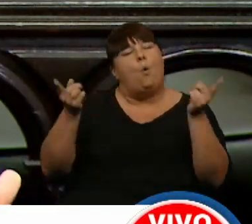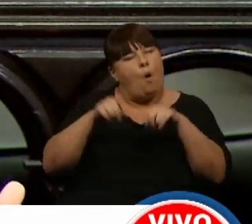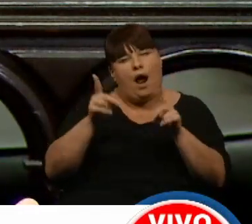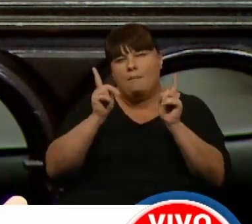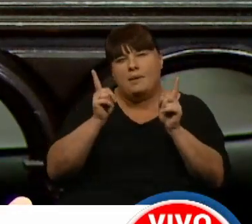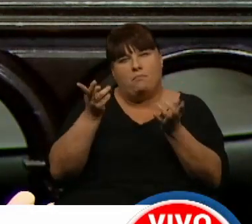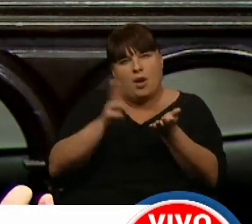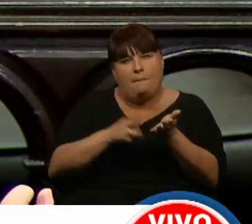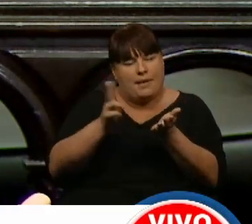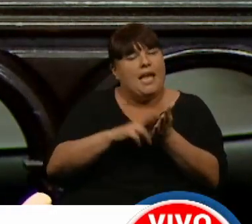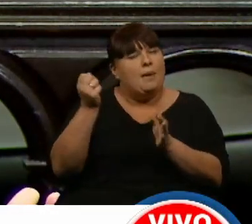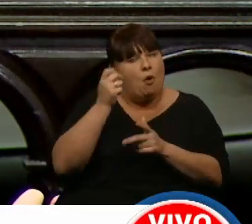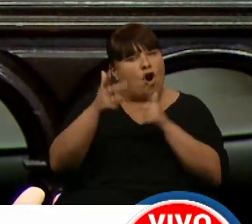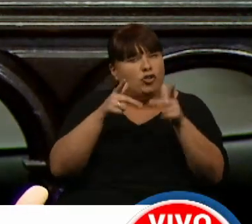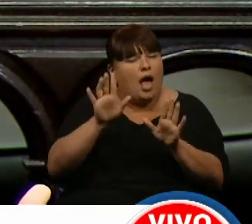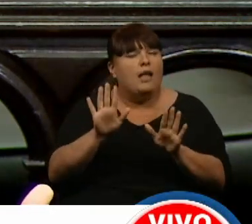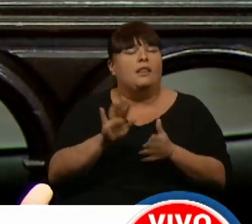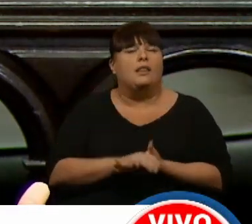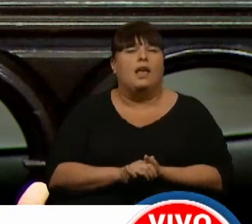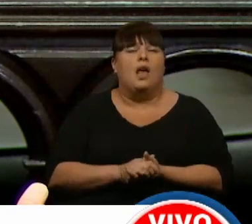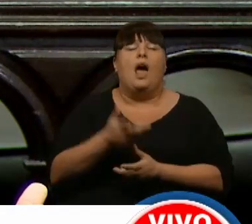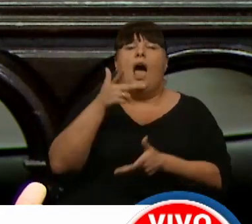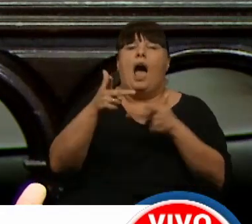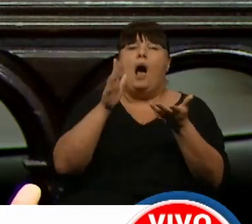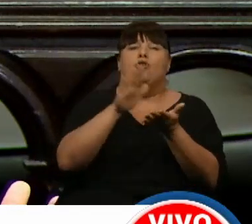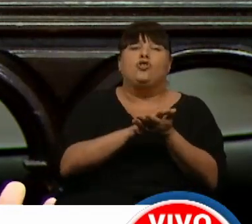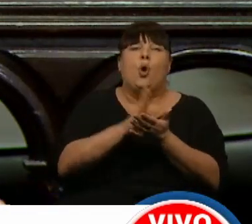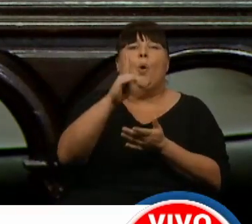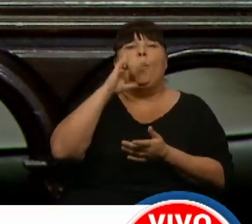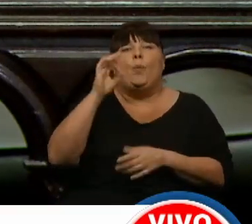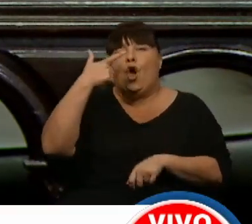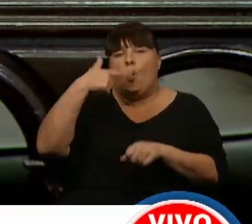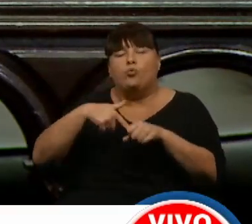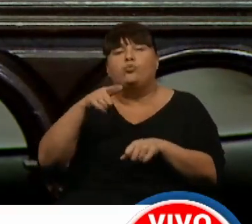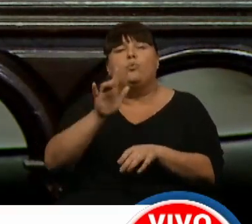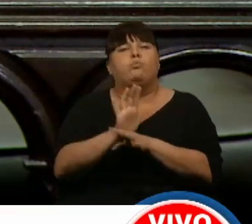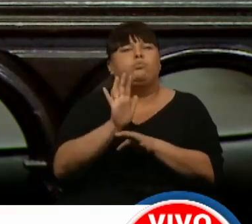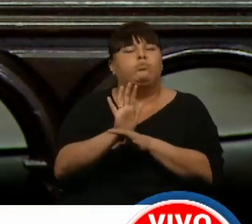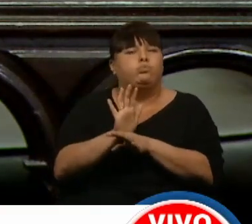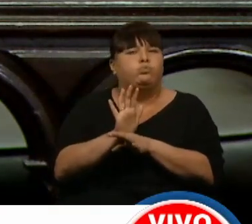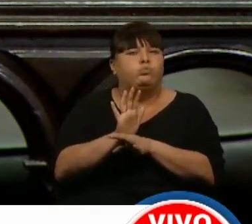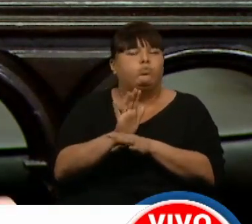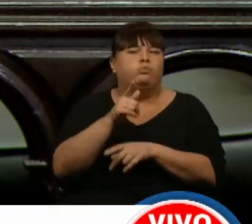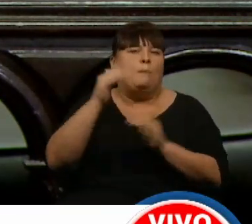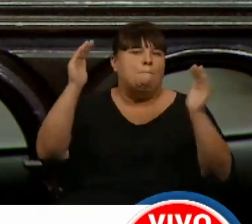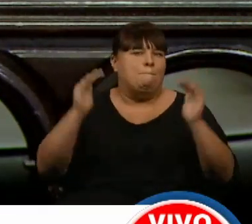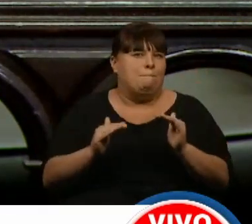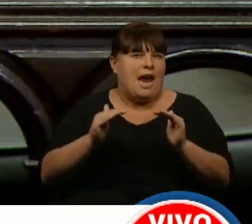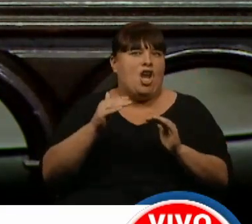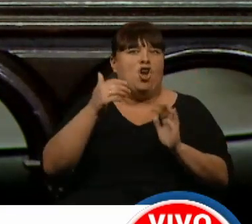sobre esto, pero vale decir que cuando hablamos de biocombustibles estamos hablando de una reducción